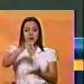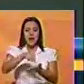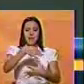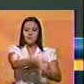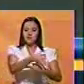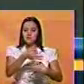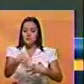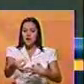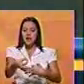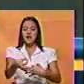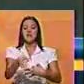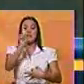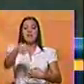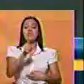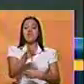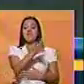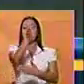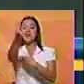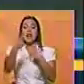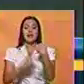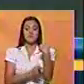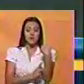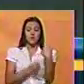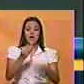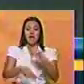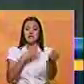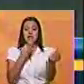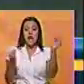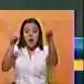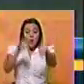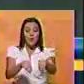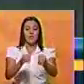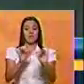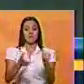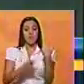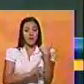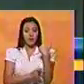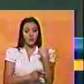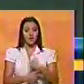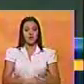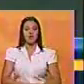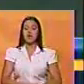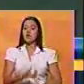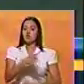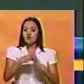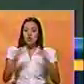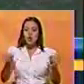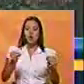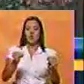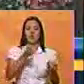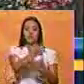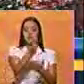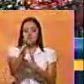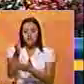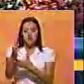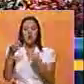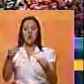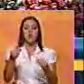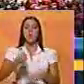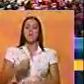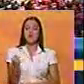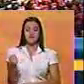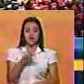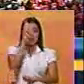municipal, incluso ir hasta las parroquias, hacer consejos de seguridad parroquiales en cada una de las parroquias. En el marco de la